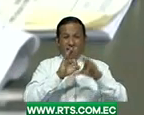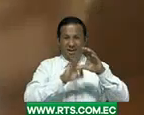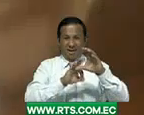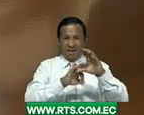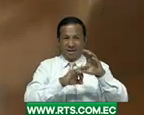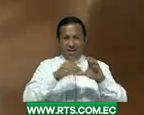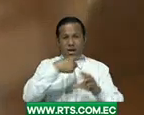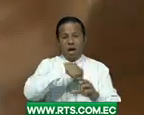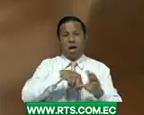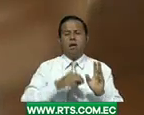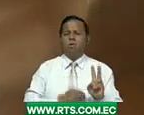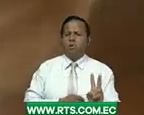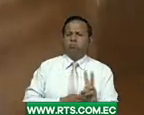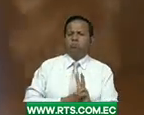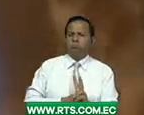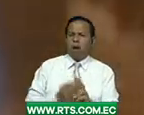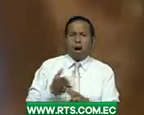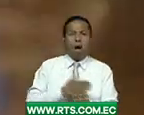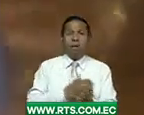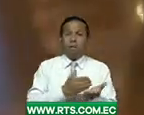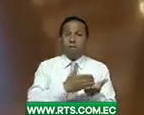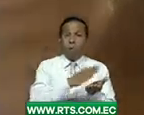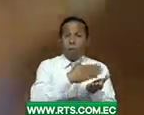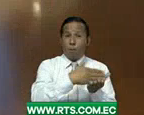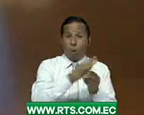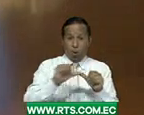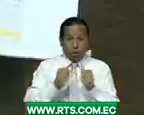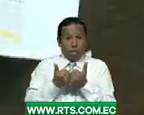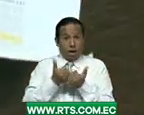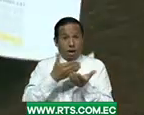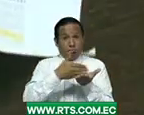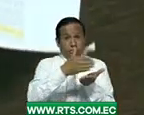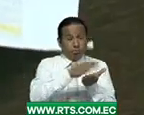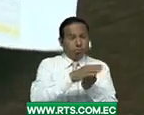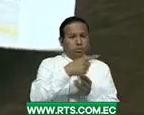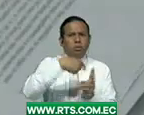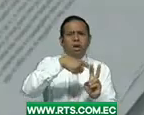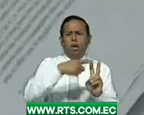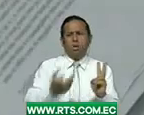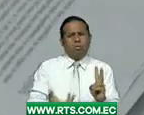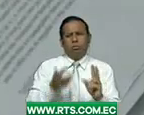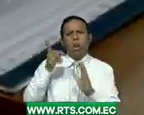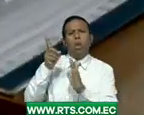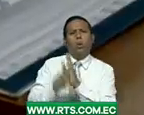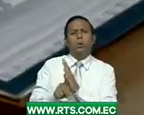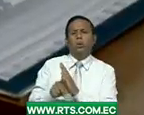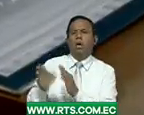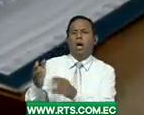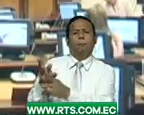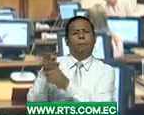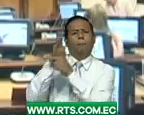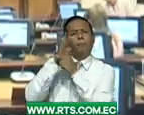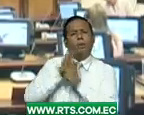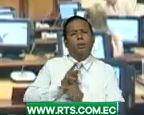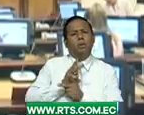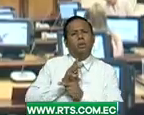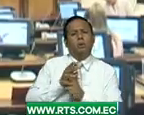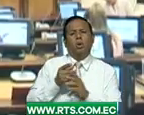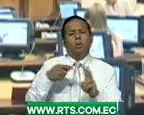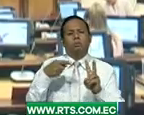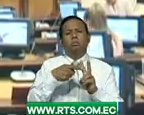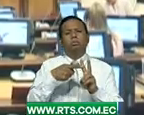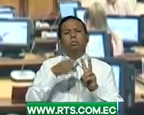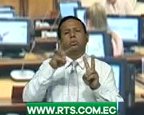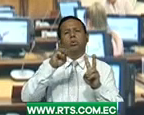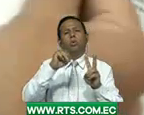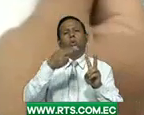Ciudadana y Control Social que fueron destituidos por la Asamblea Nacional. El recurso fue presentado por el legislador Washington Varela. En el